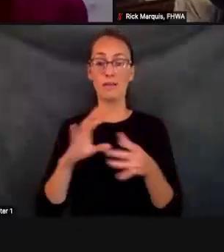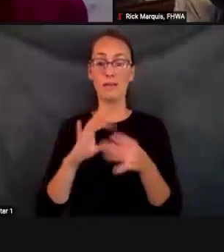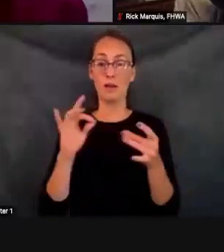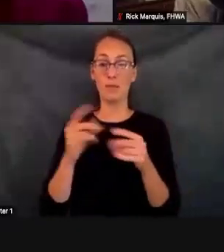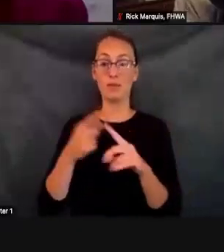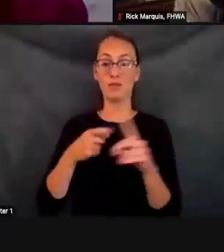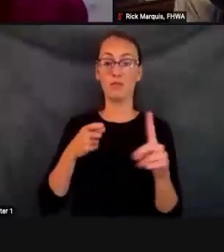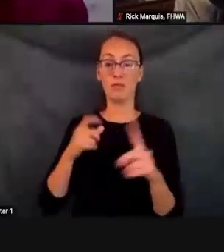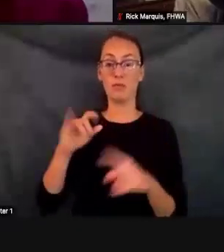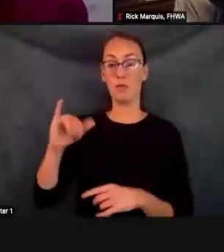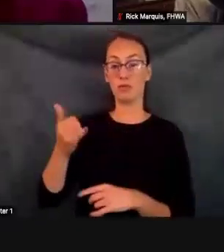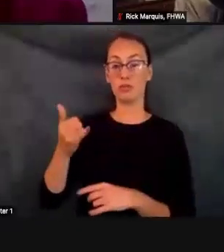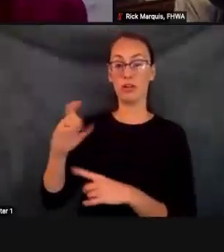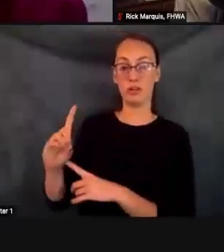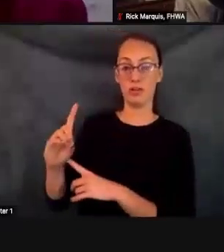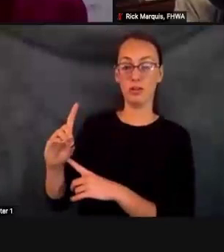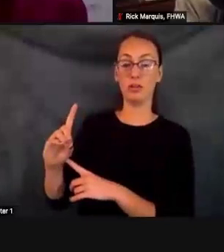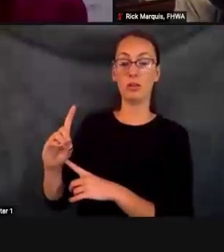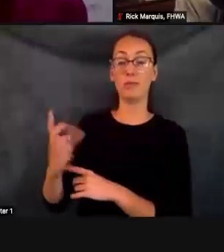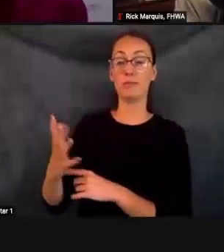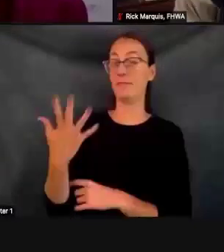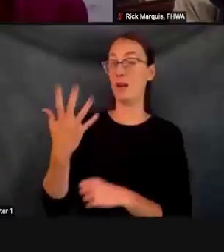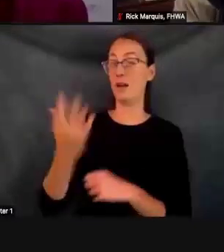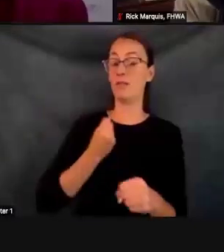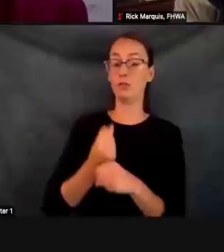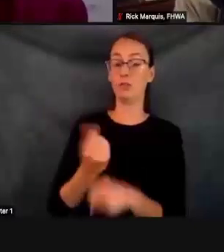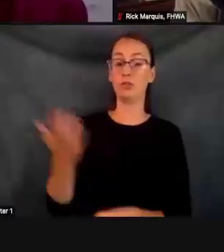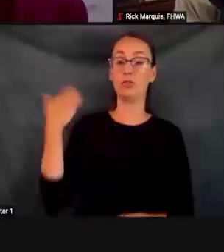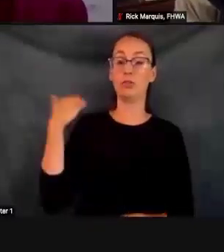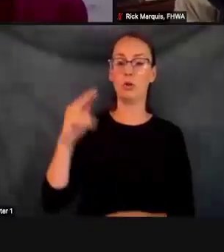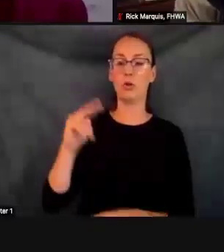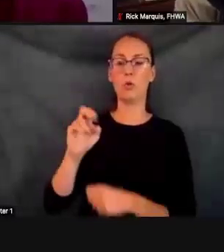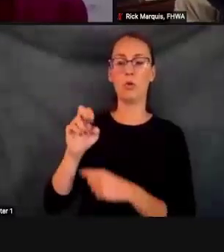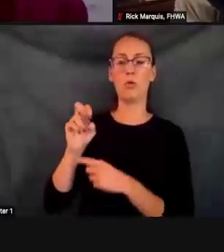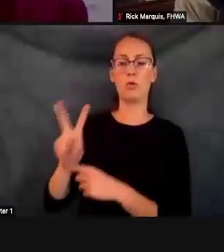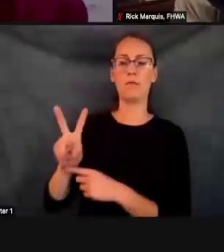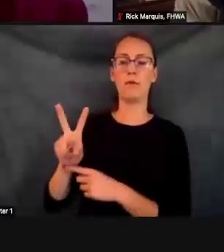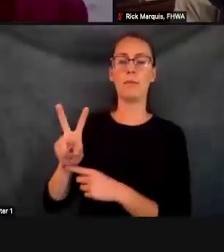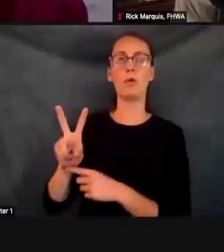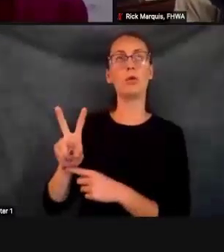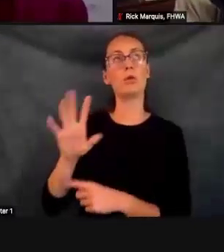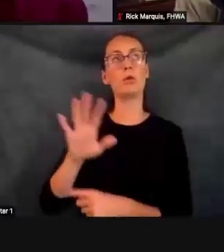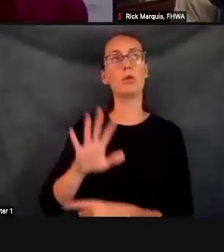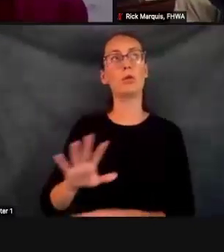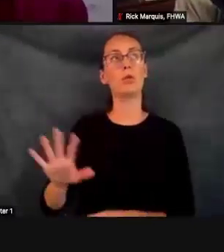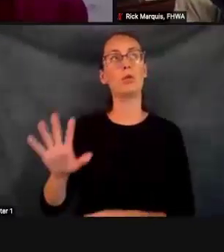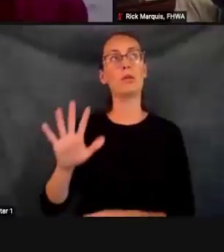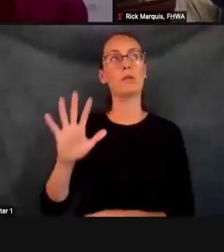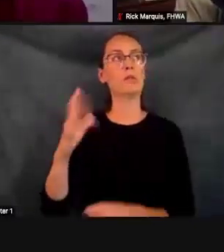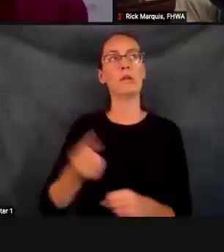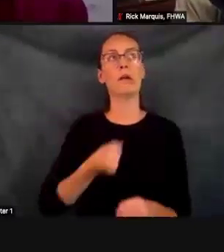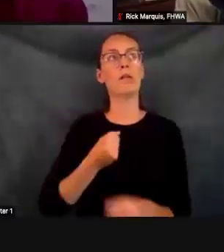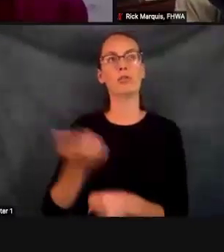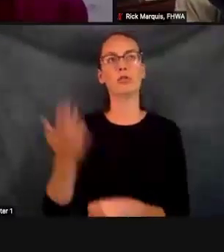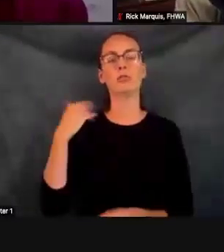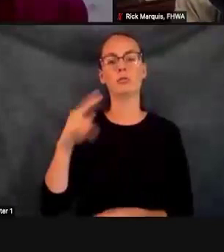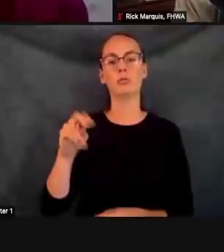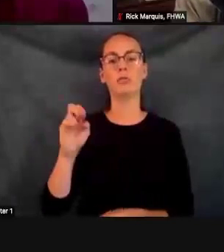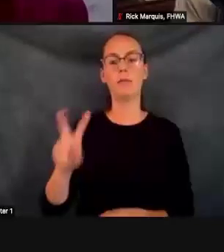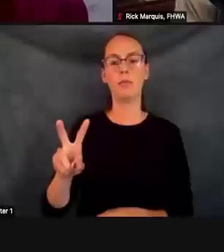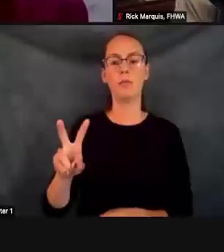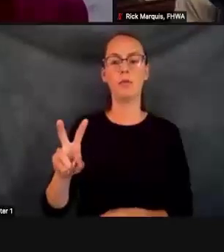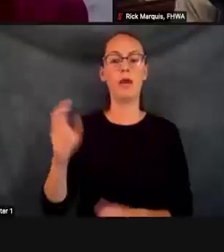yo di en la escuela James DeWitt hace casi 5 años. Fue en noviembre